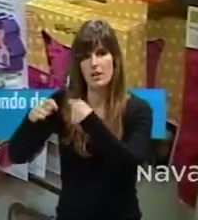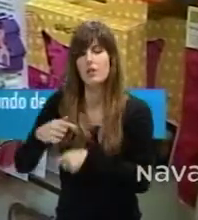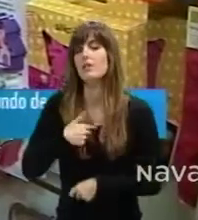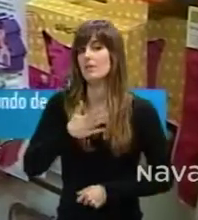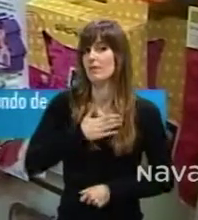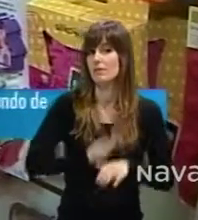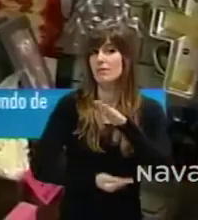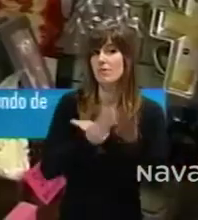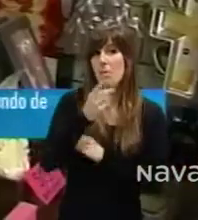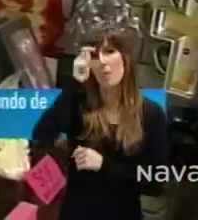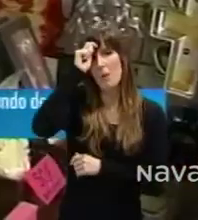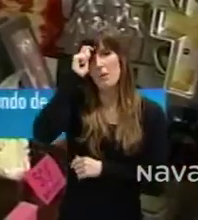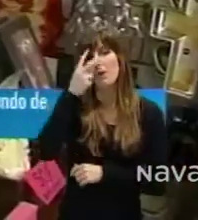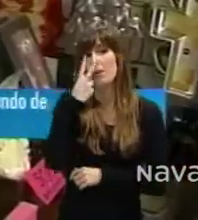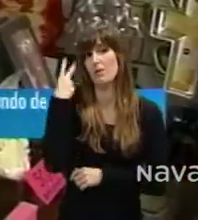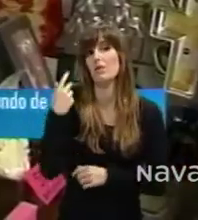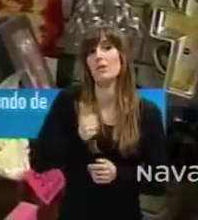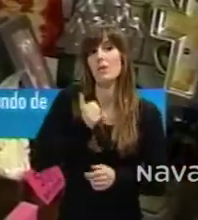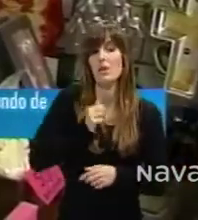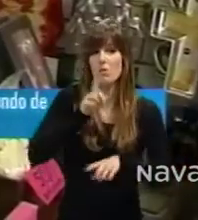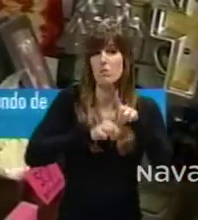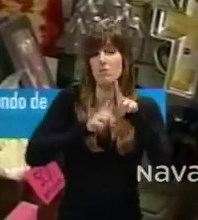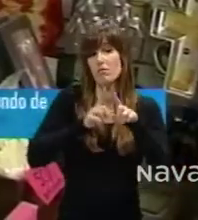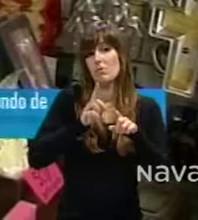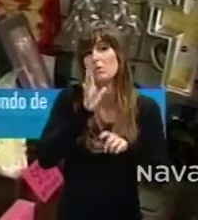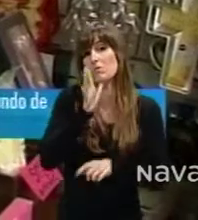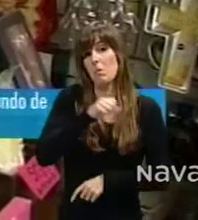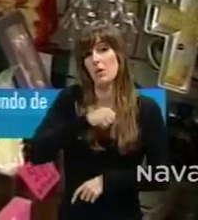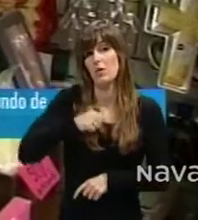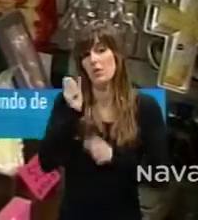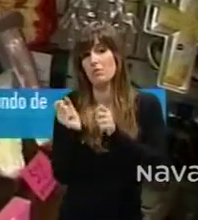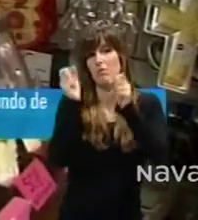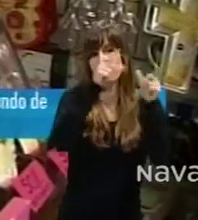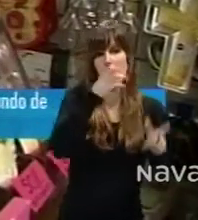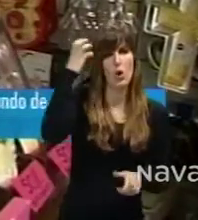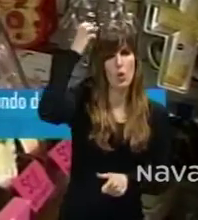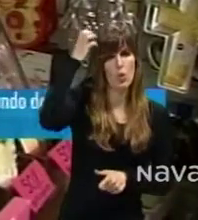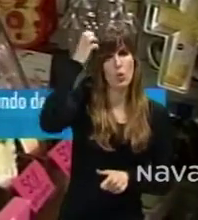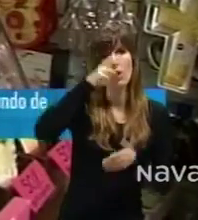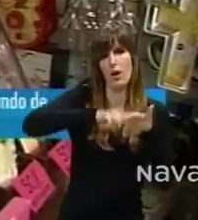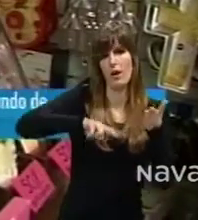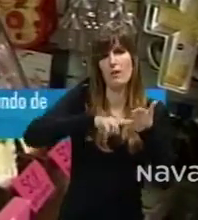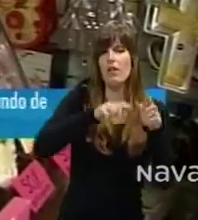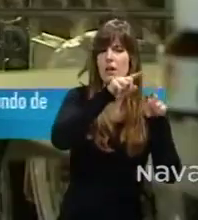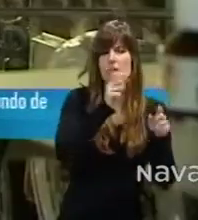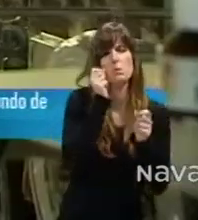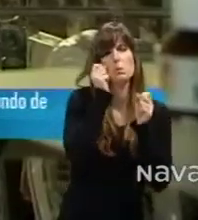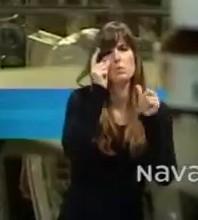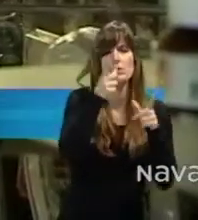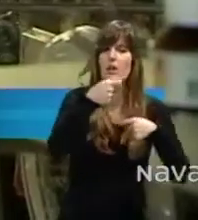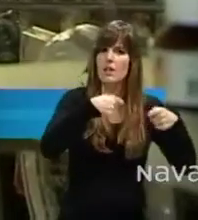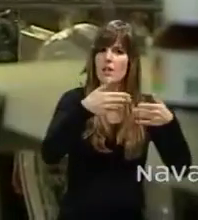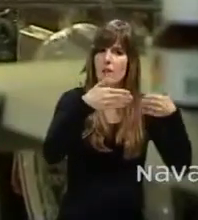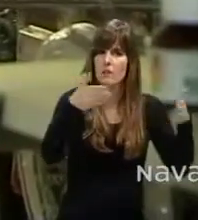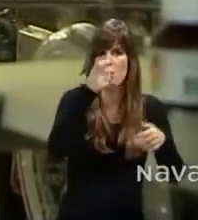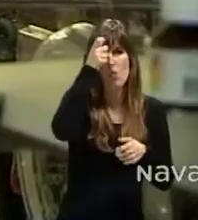me fui a La Coruña a vivir por motivos personales y bueno, de repente conocí este mundo, monté mi primera tienda allá en